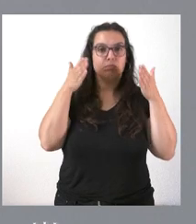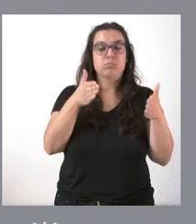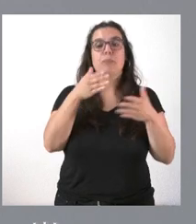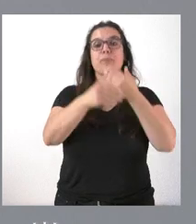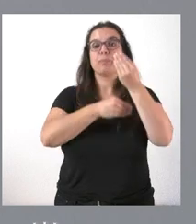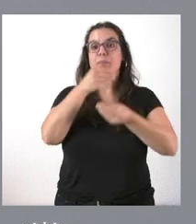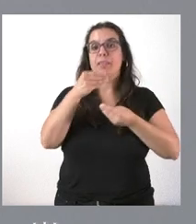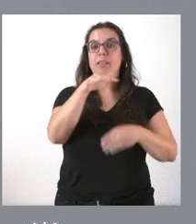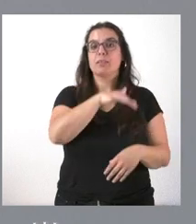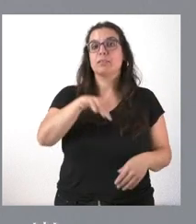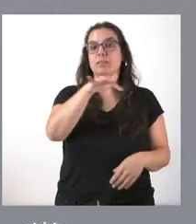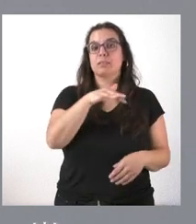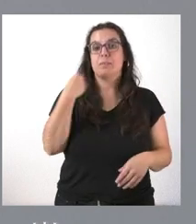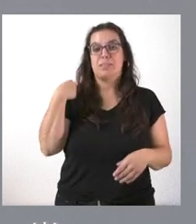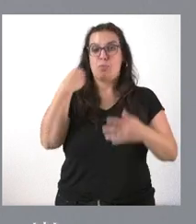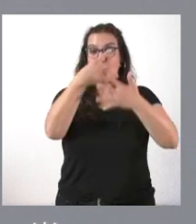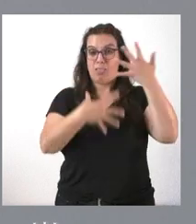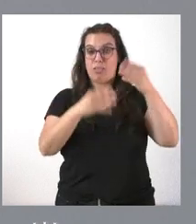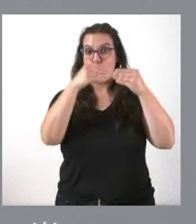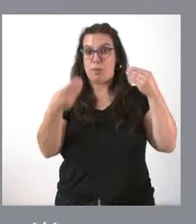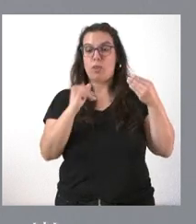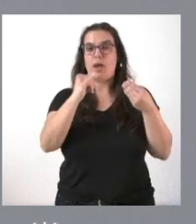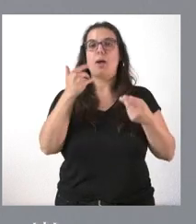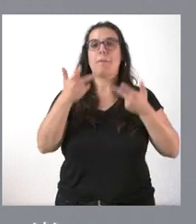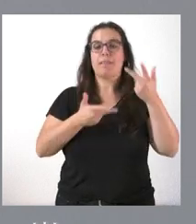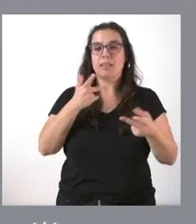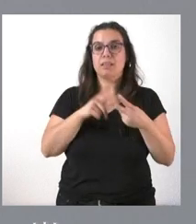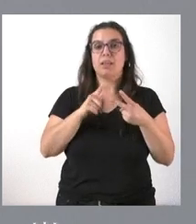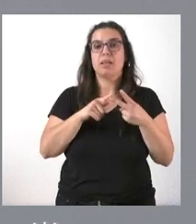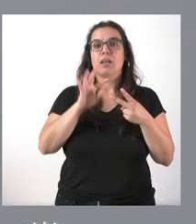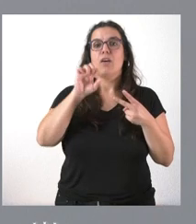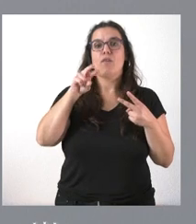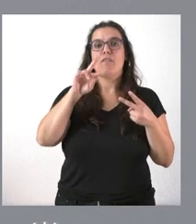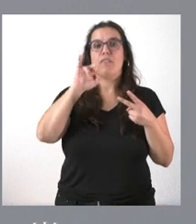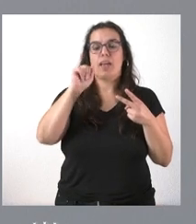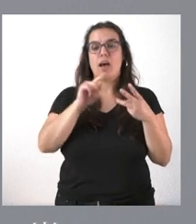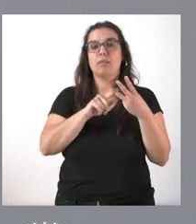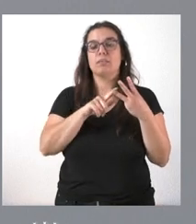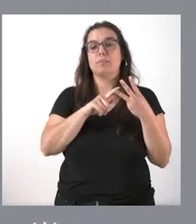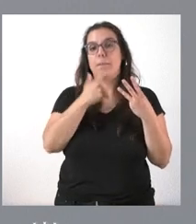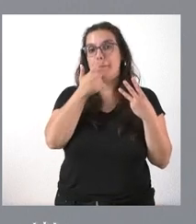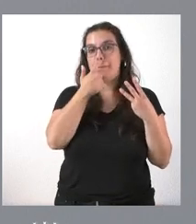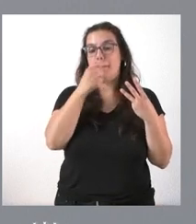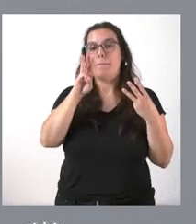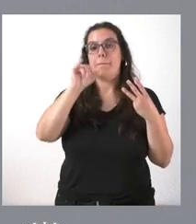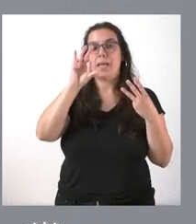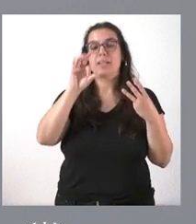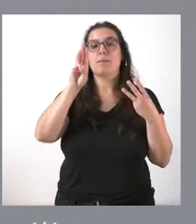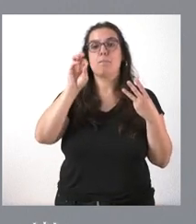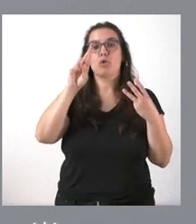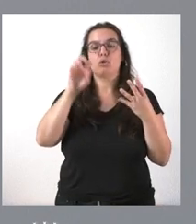desarrollan en la ubicación que tienen ustedes en la documentación Benavente fontria figueruela Pía sporto